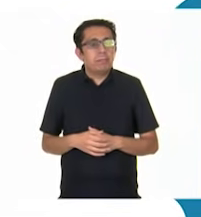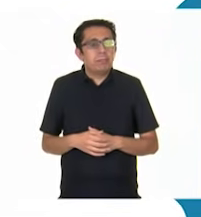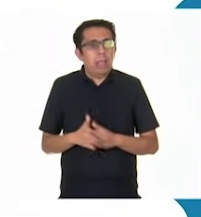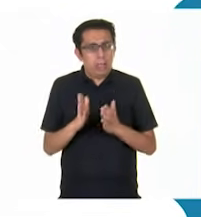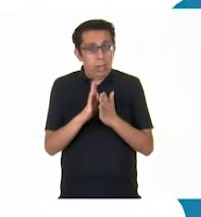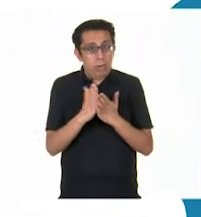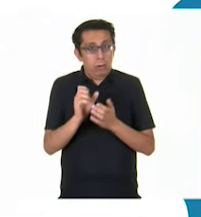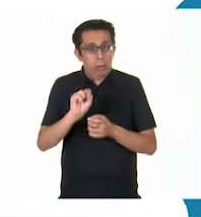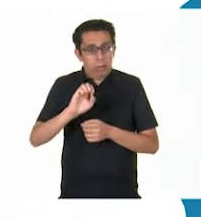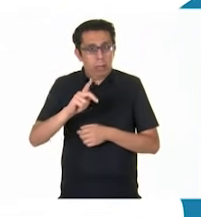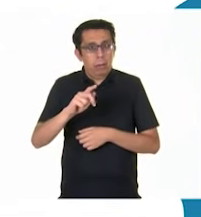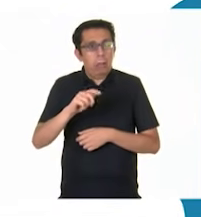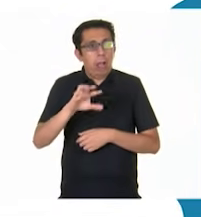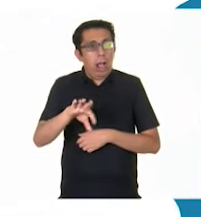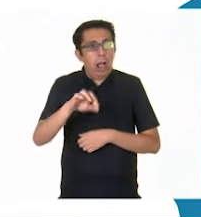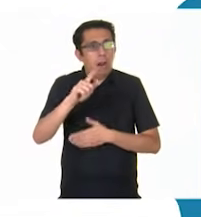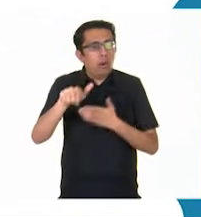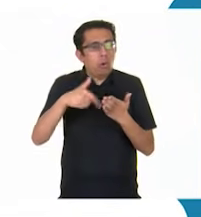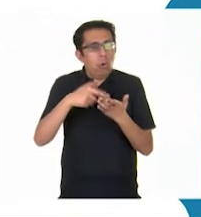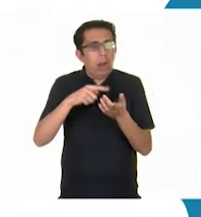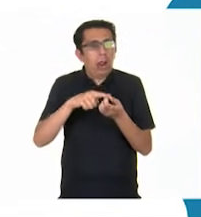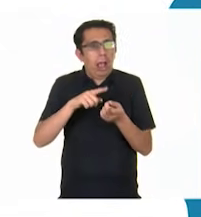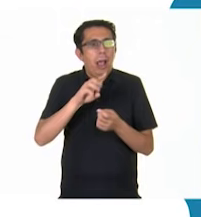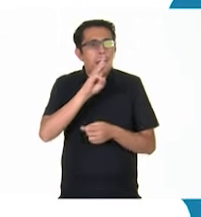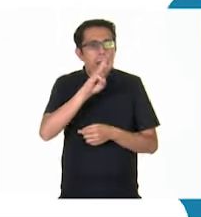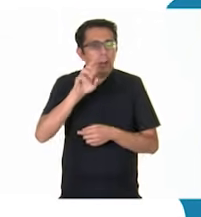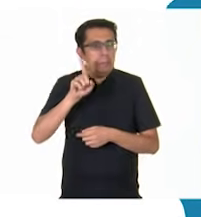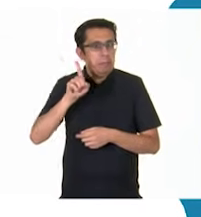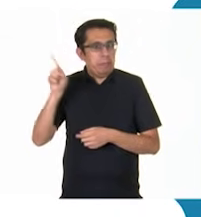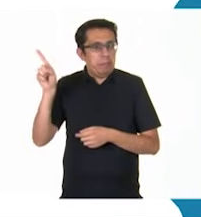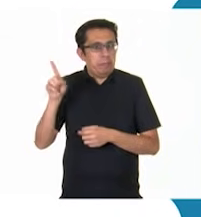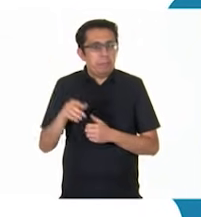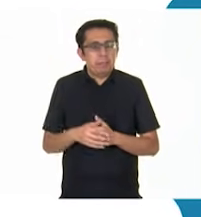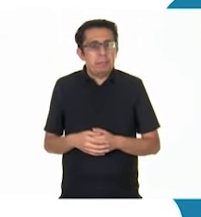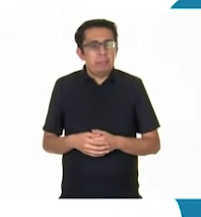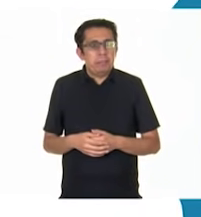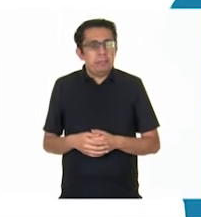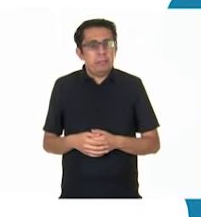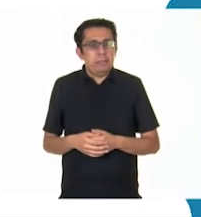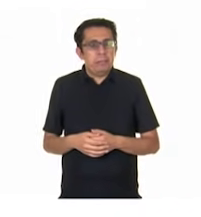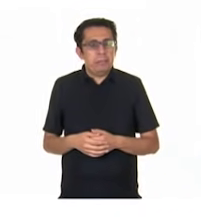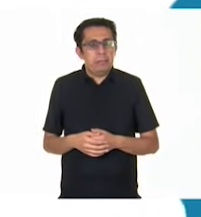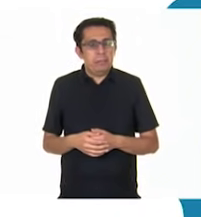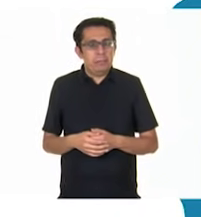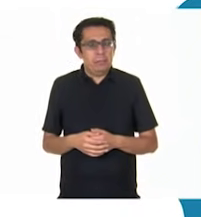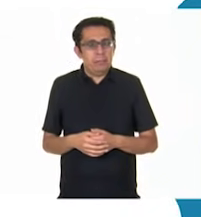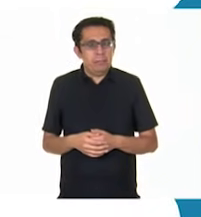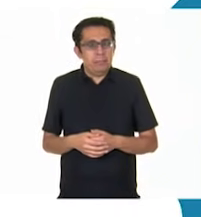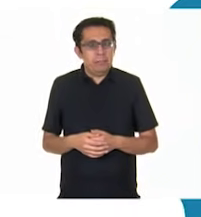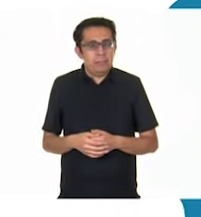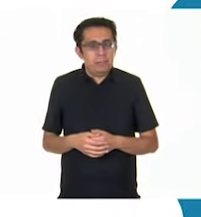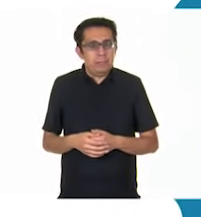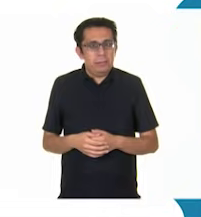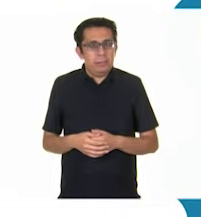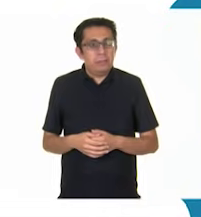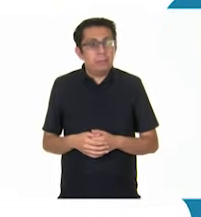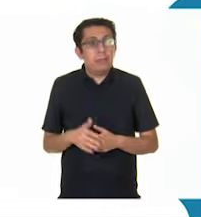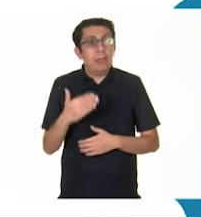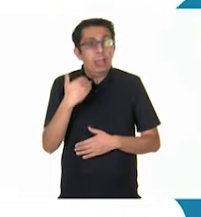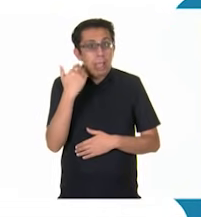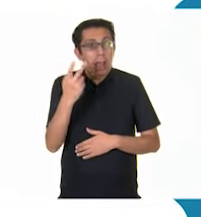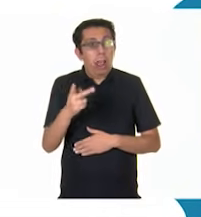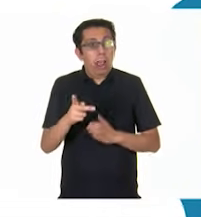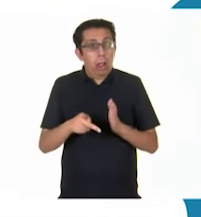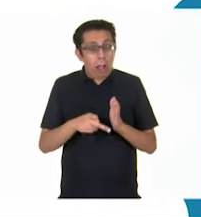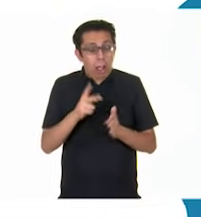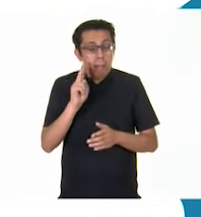encontrar los libros de texto en la página conaliteg.cep.gov.mx. Si quieres volver